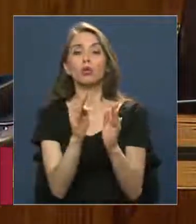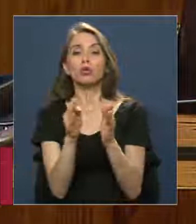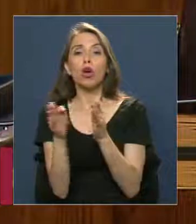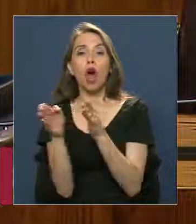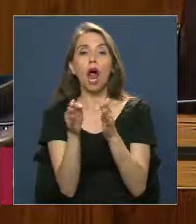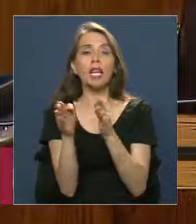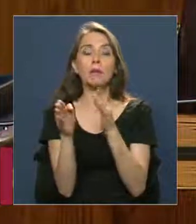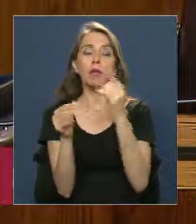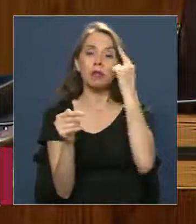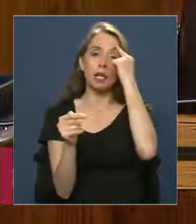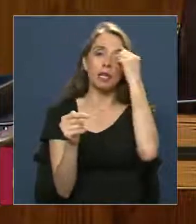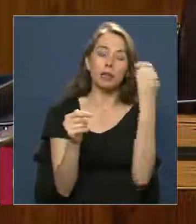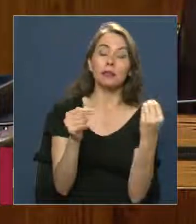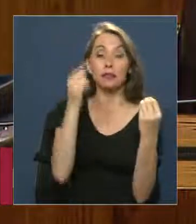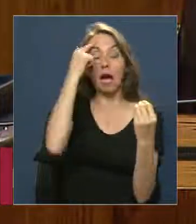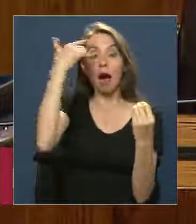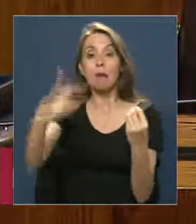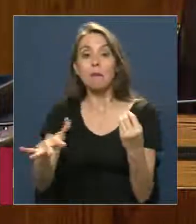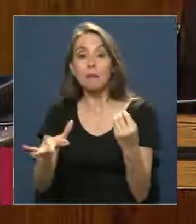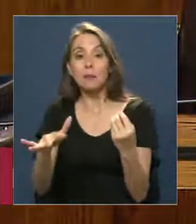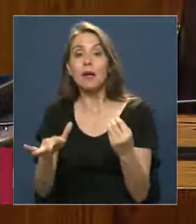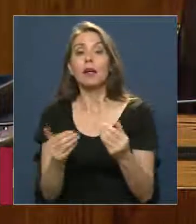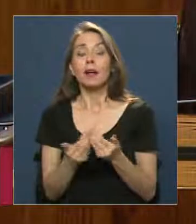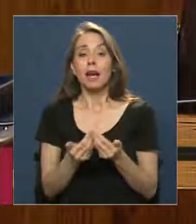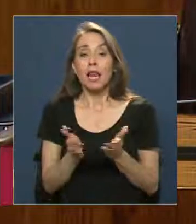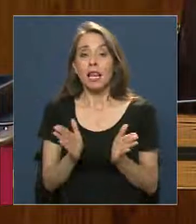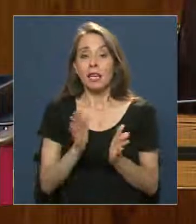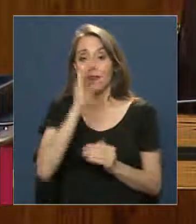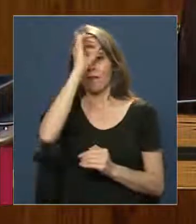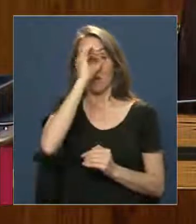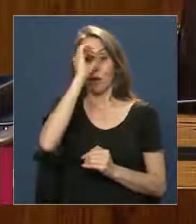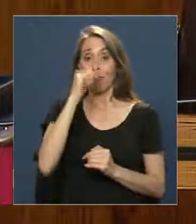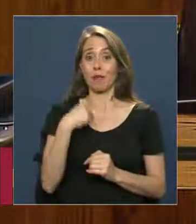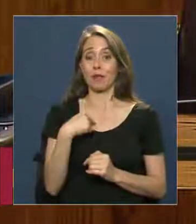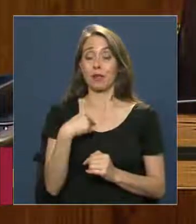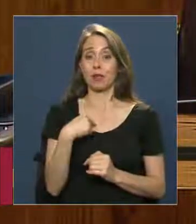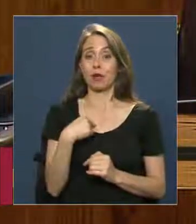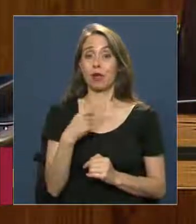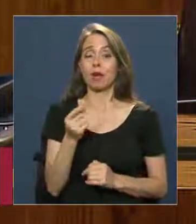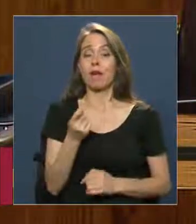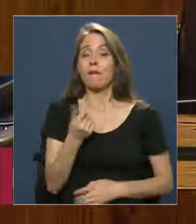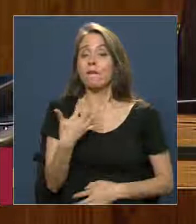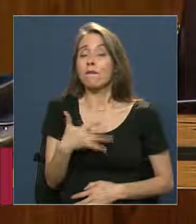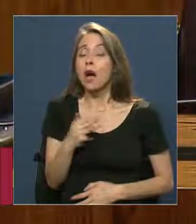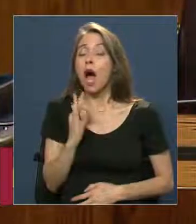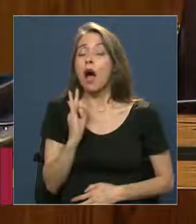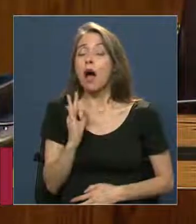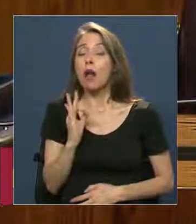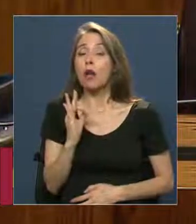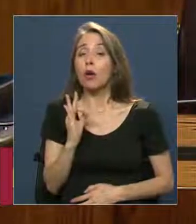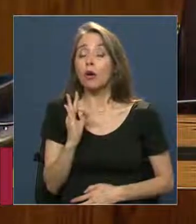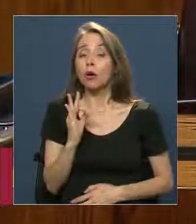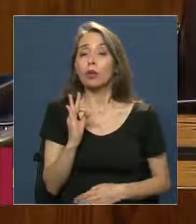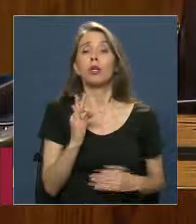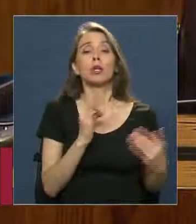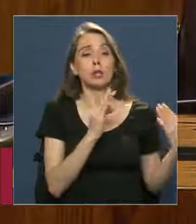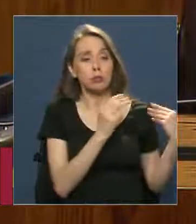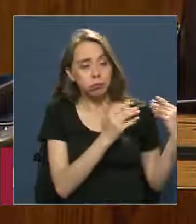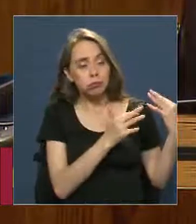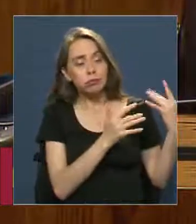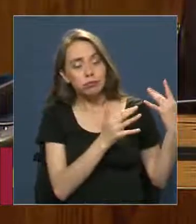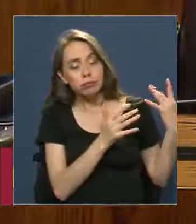razonable. La libertad de expresión es un valor muy preciado que se ha venido